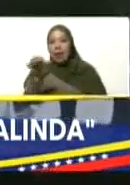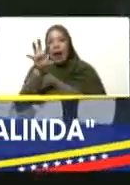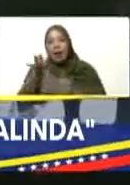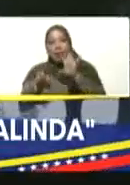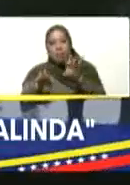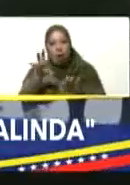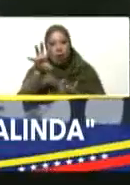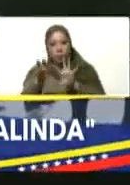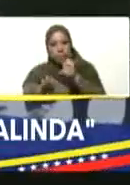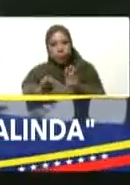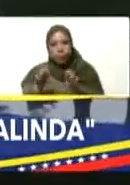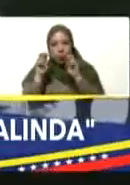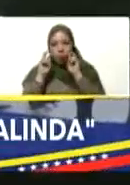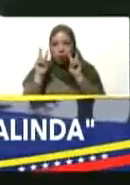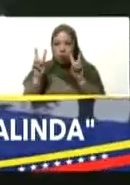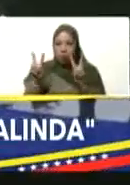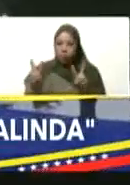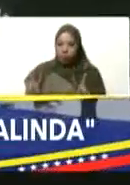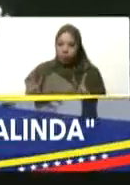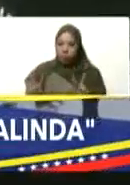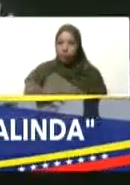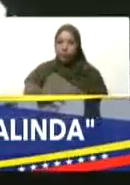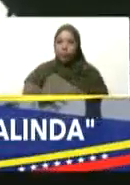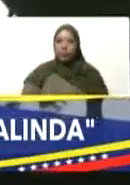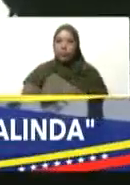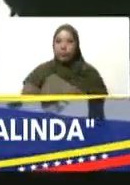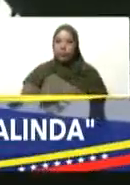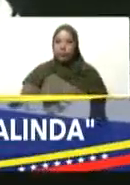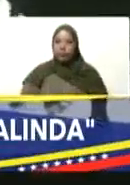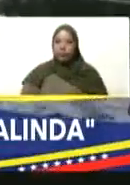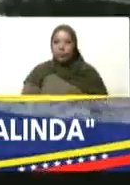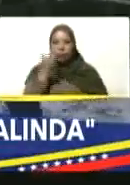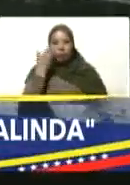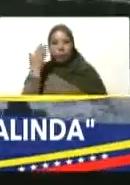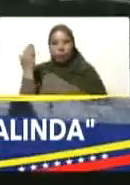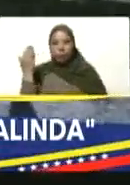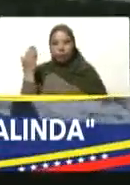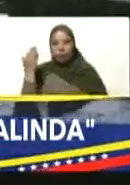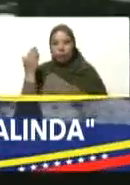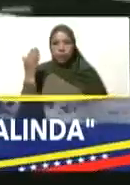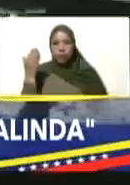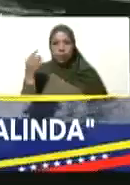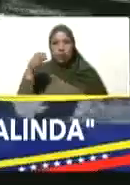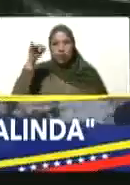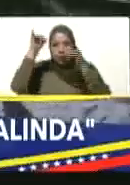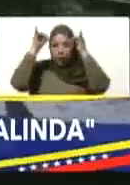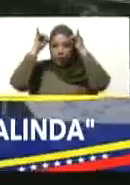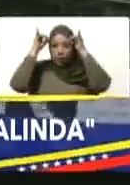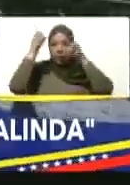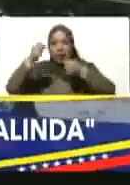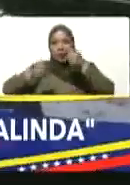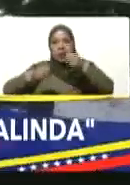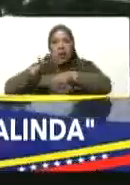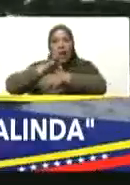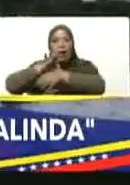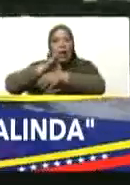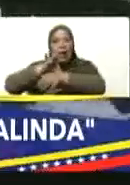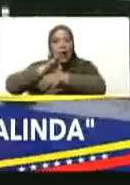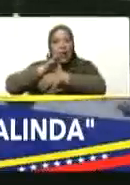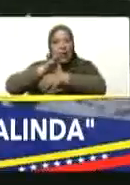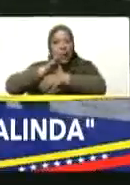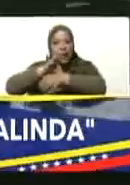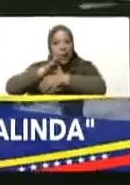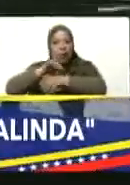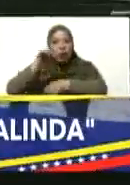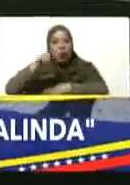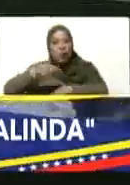puede ver a este emporio pecuario, lácteo, cárnico de